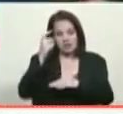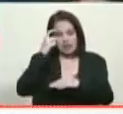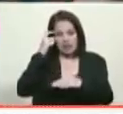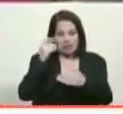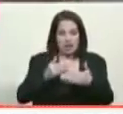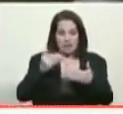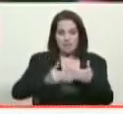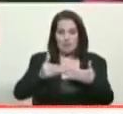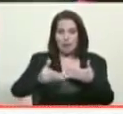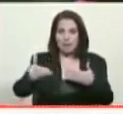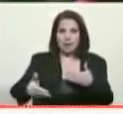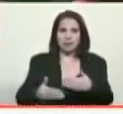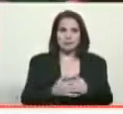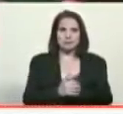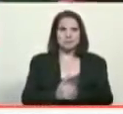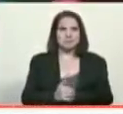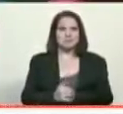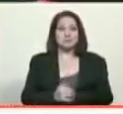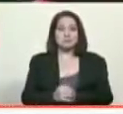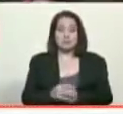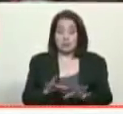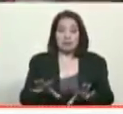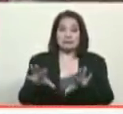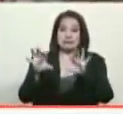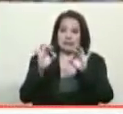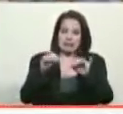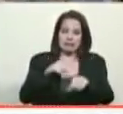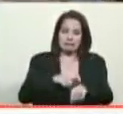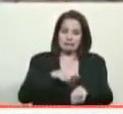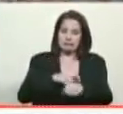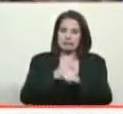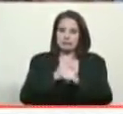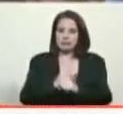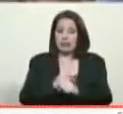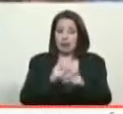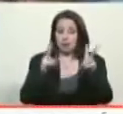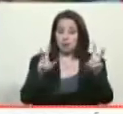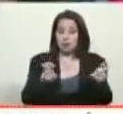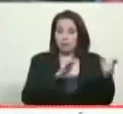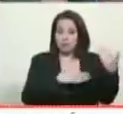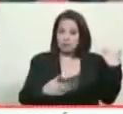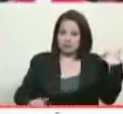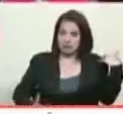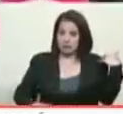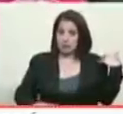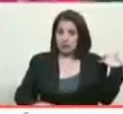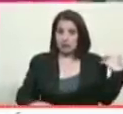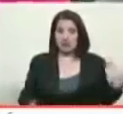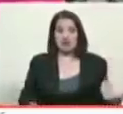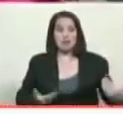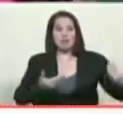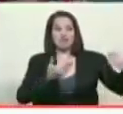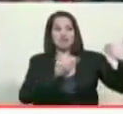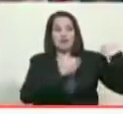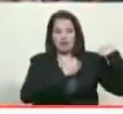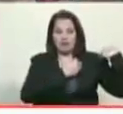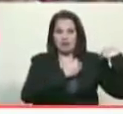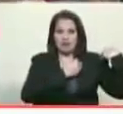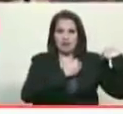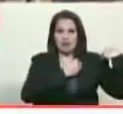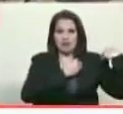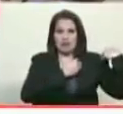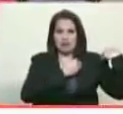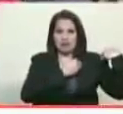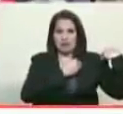siguientes. Mientras se elige y toma posesión el nuevo presidente o la nueva presidenta, se encargará de la presidencia de